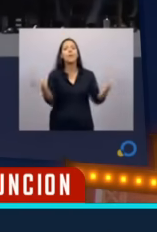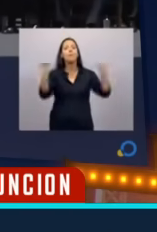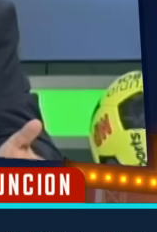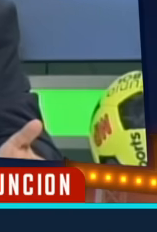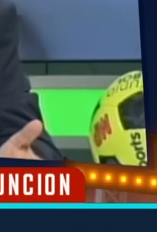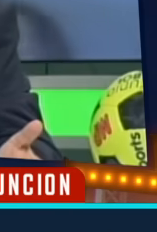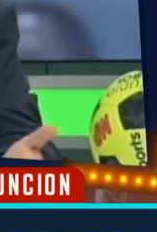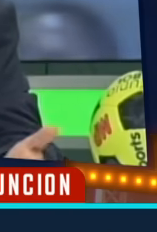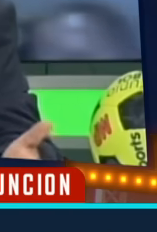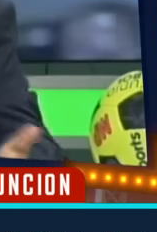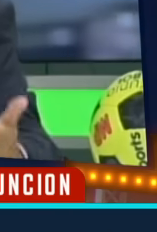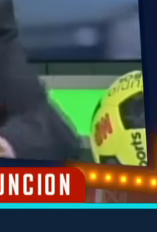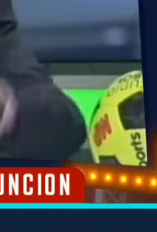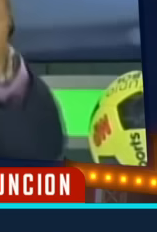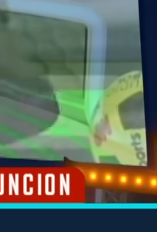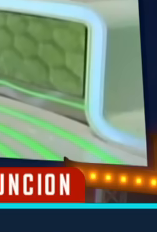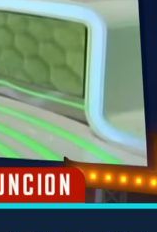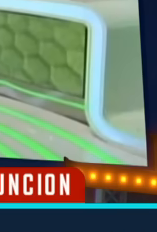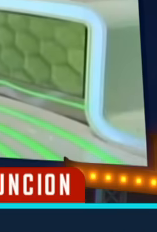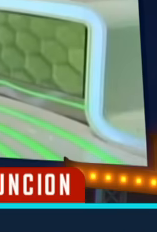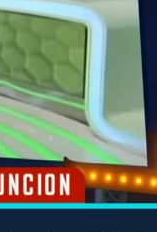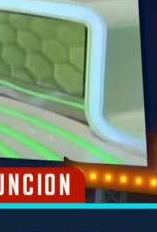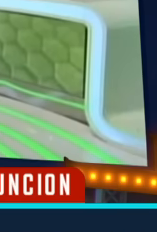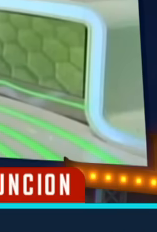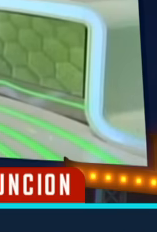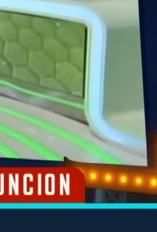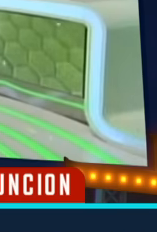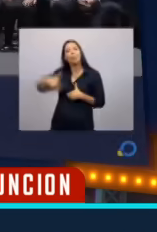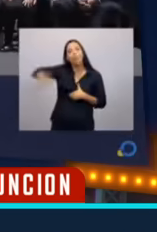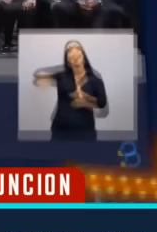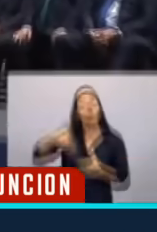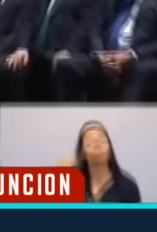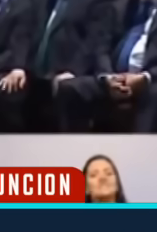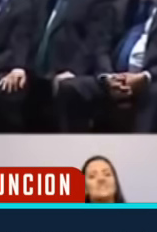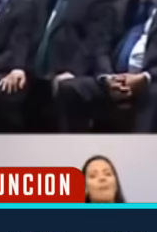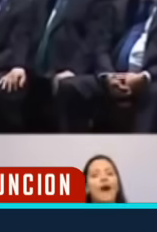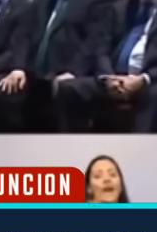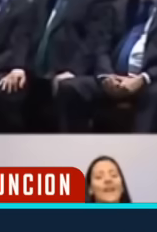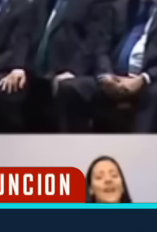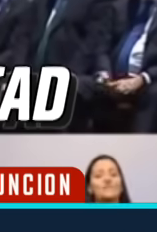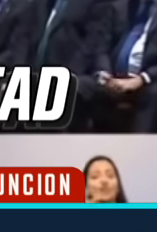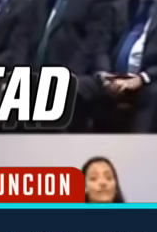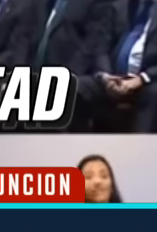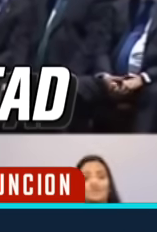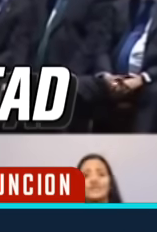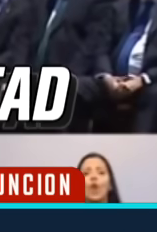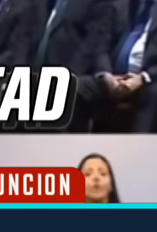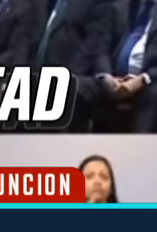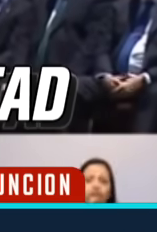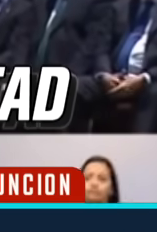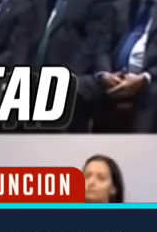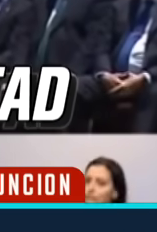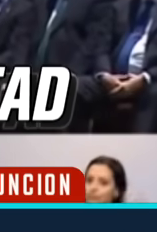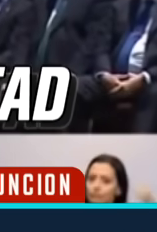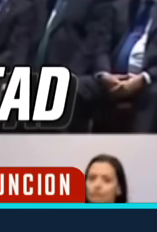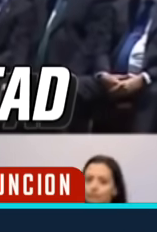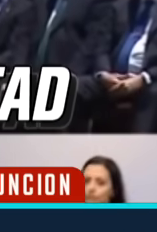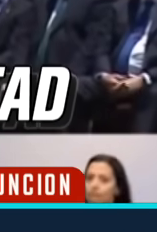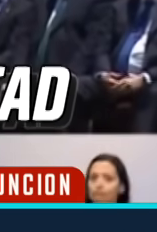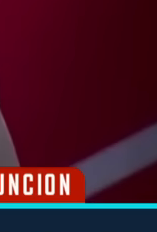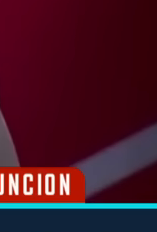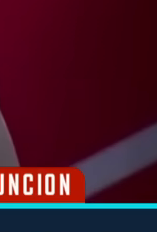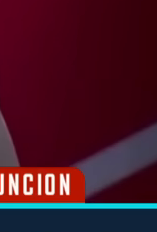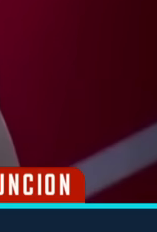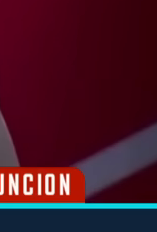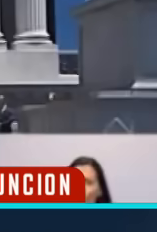nuestro país. ¡Vamos, vamos! ¡Criaturas, tú! ¡Argentina! Decidimos como pueblo abrazar las ideas de la